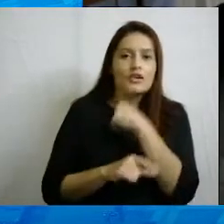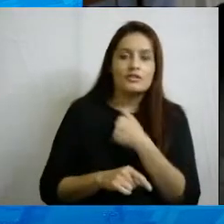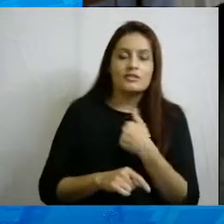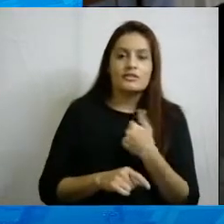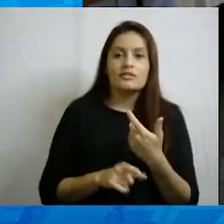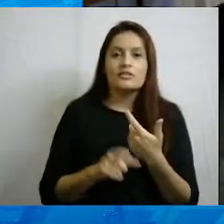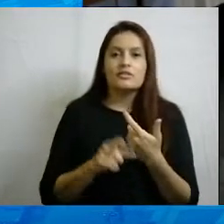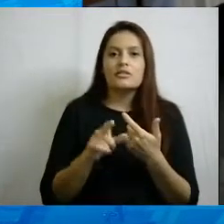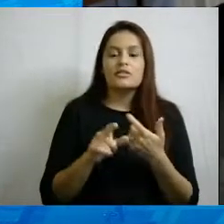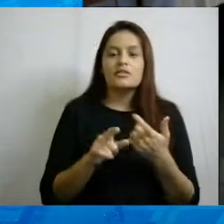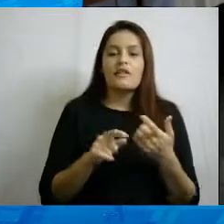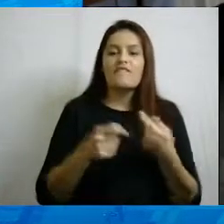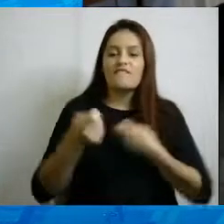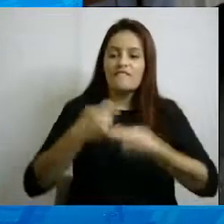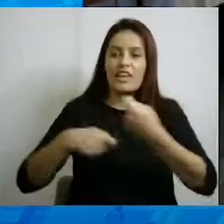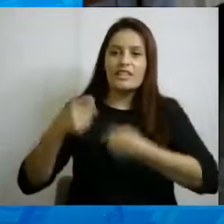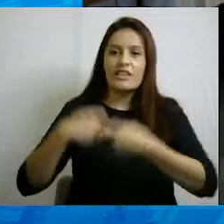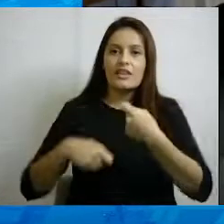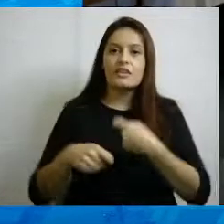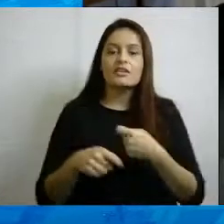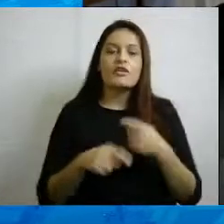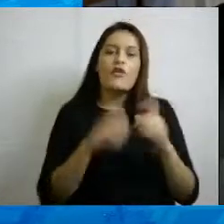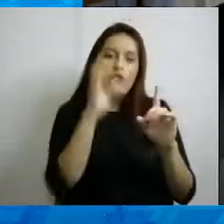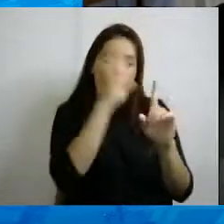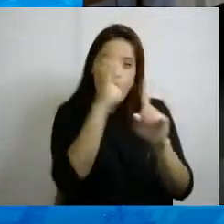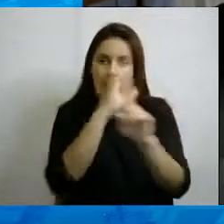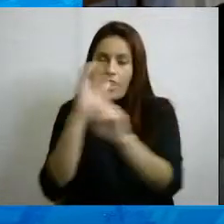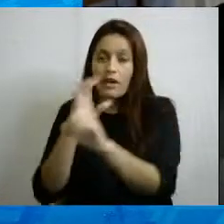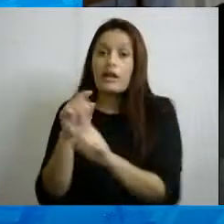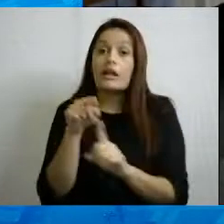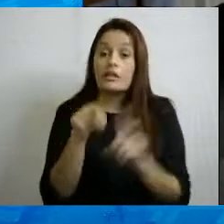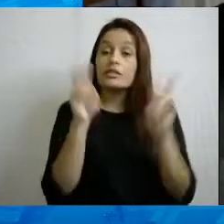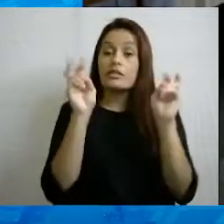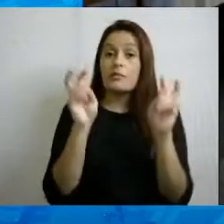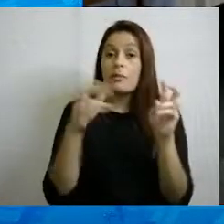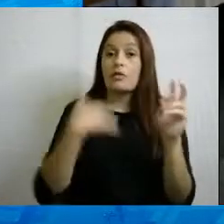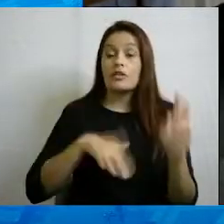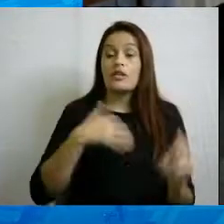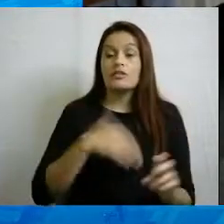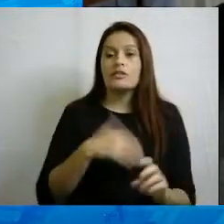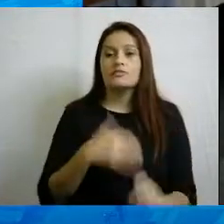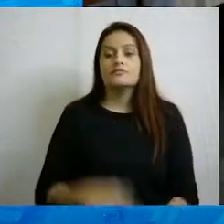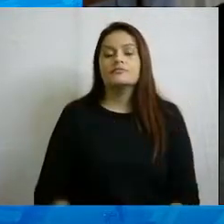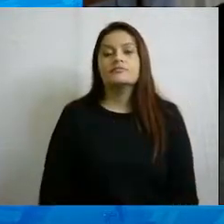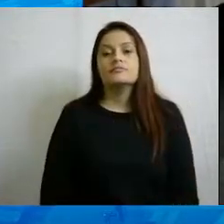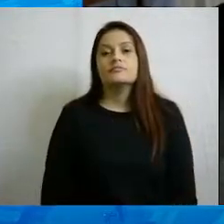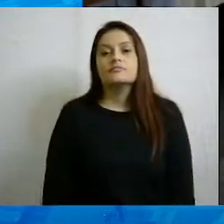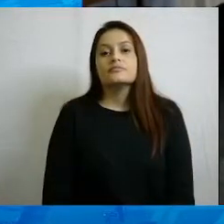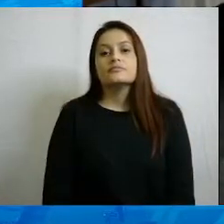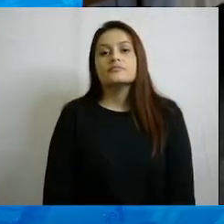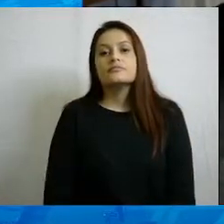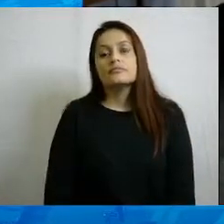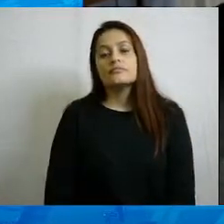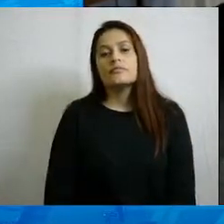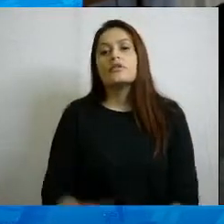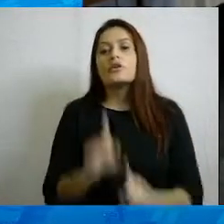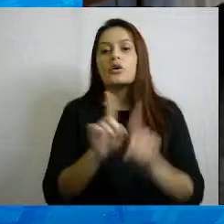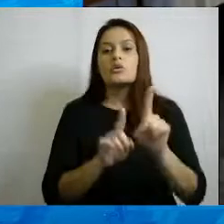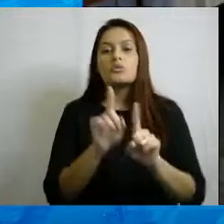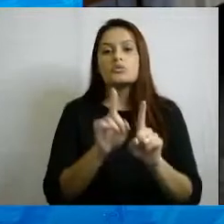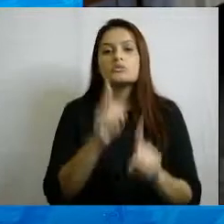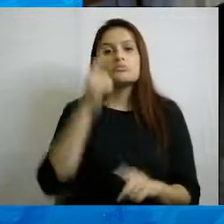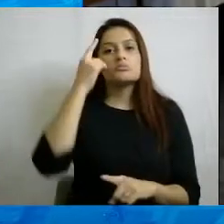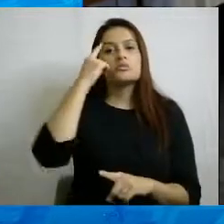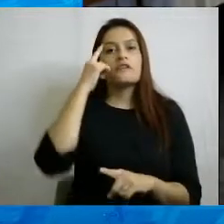del loteo regular es perseguido, ¿cierto?, es un tema. Así que, como le digo, se jactan y uno ve